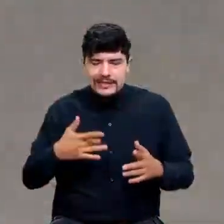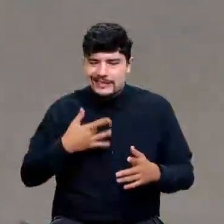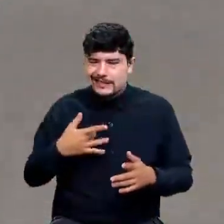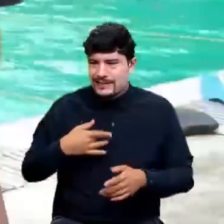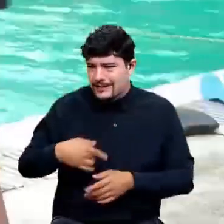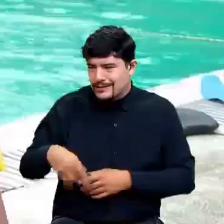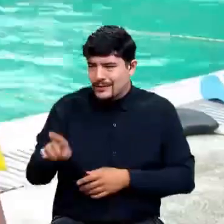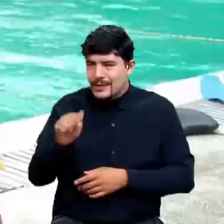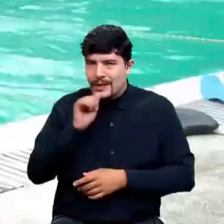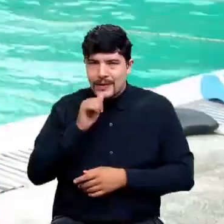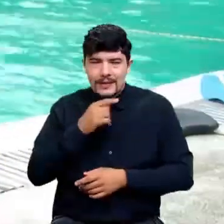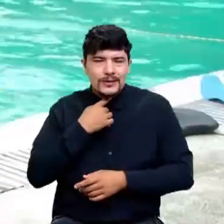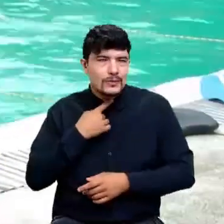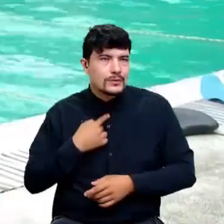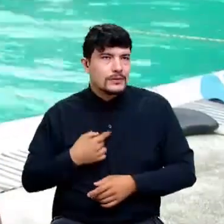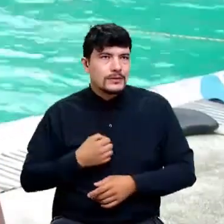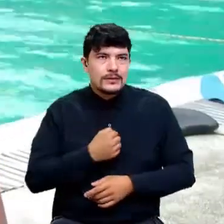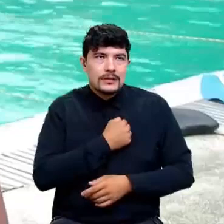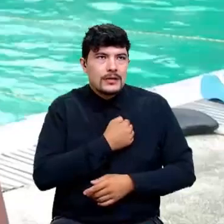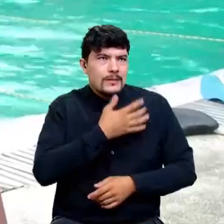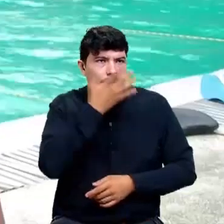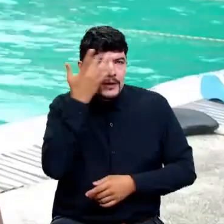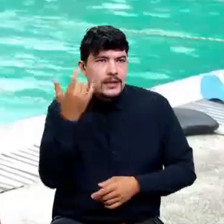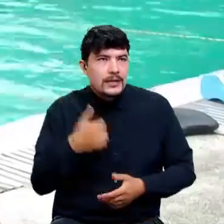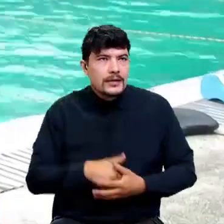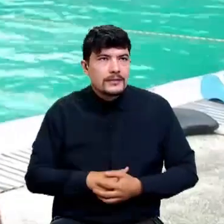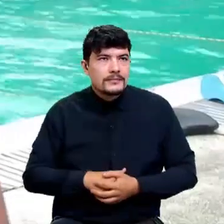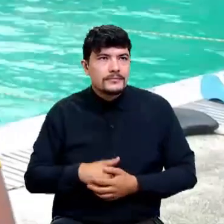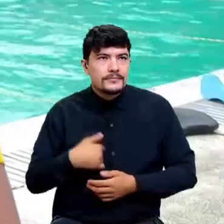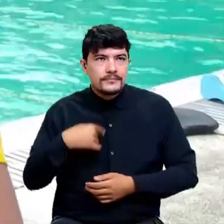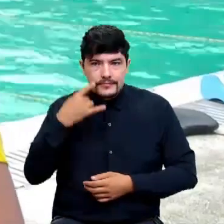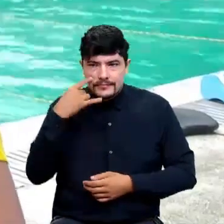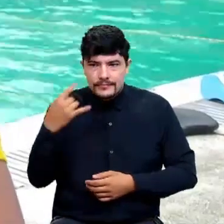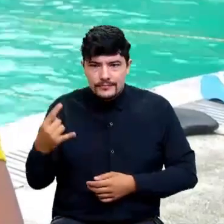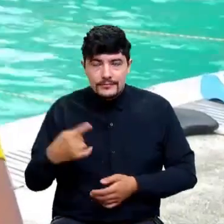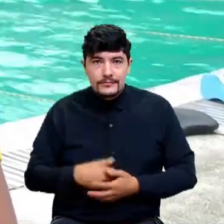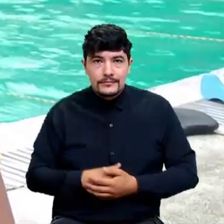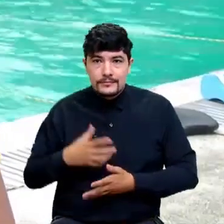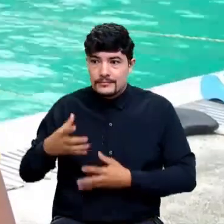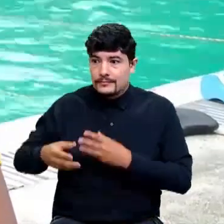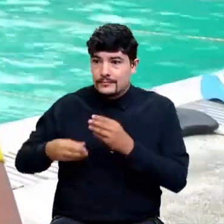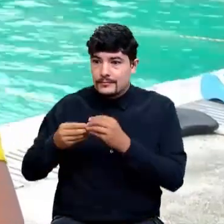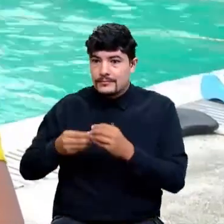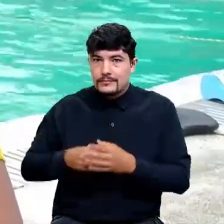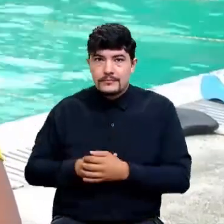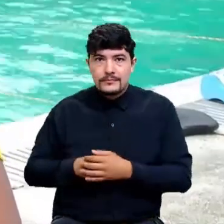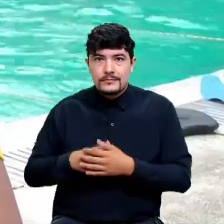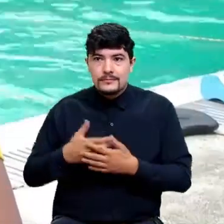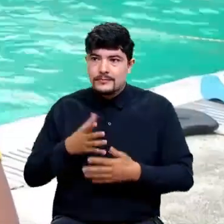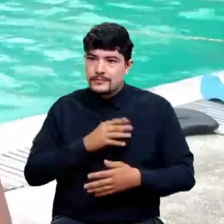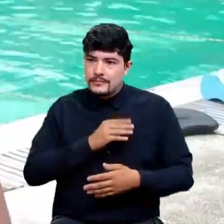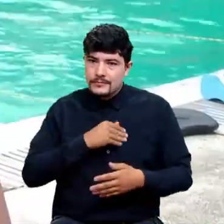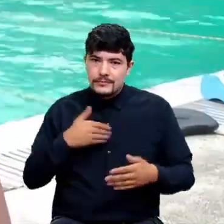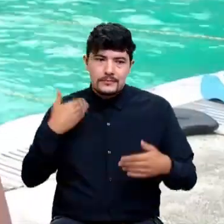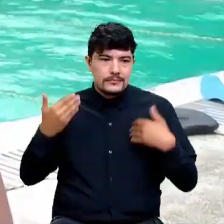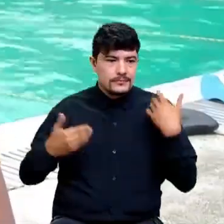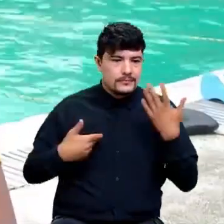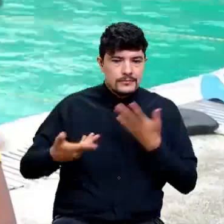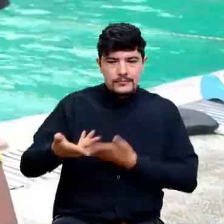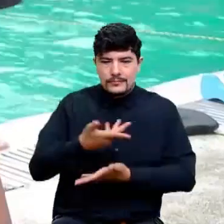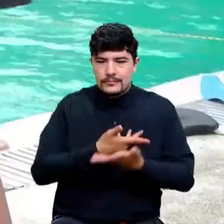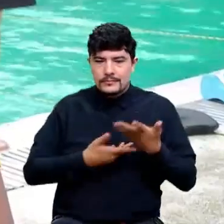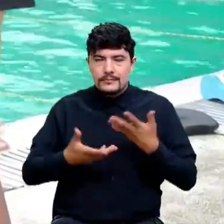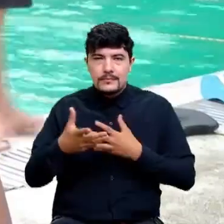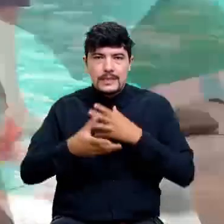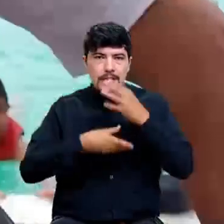agua. Me gusta porque lo entretiene a uno, bastante divertido y